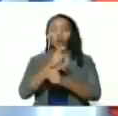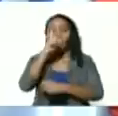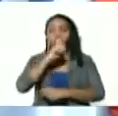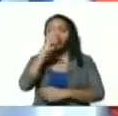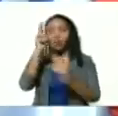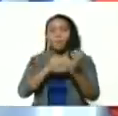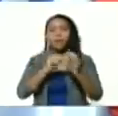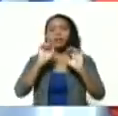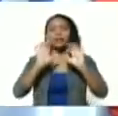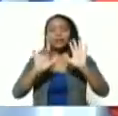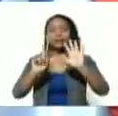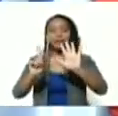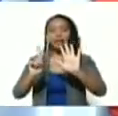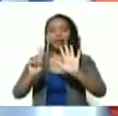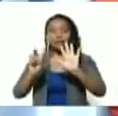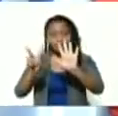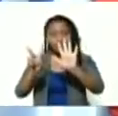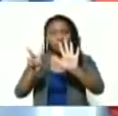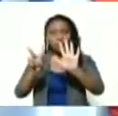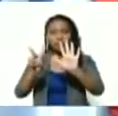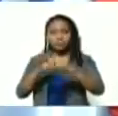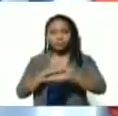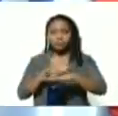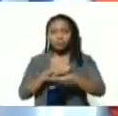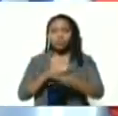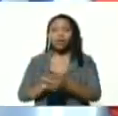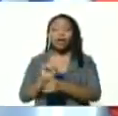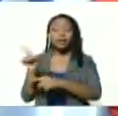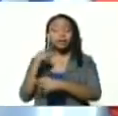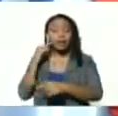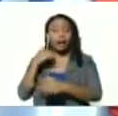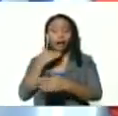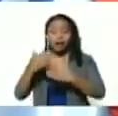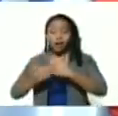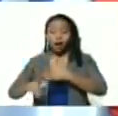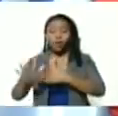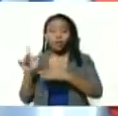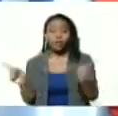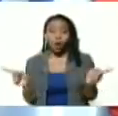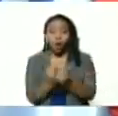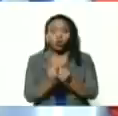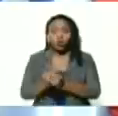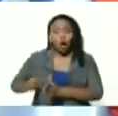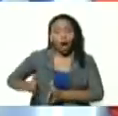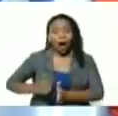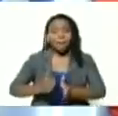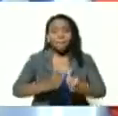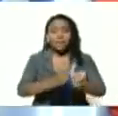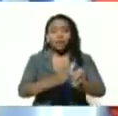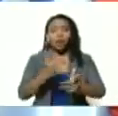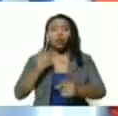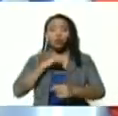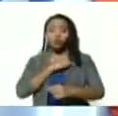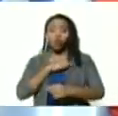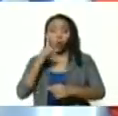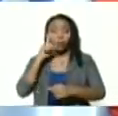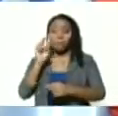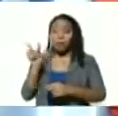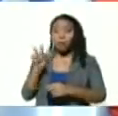2017. Durante ese largo y a la vez breve camino, hemos detectado